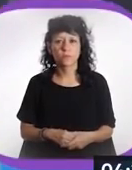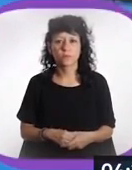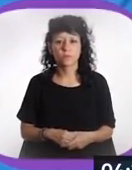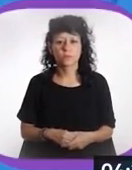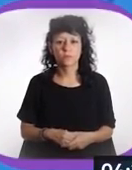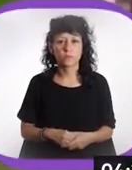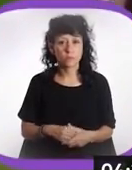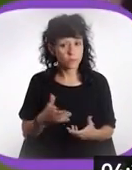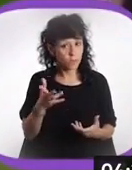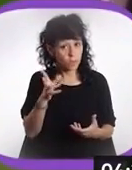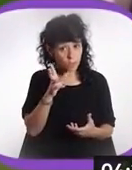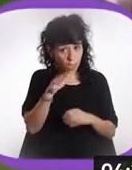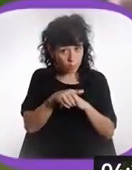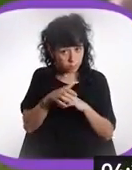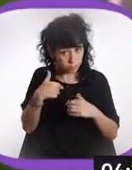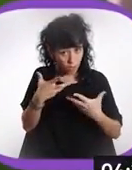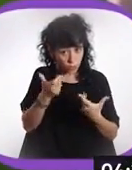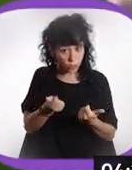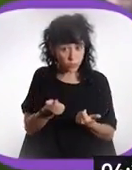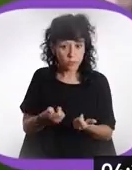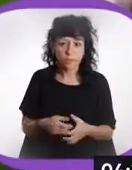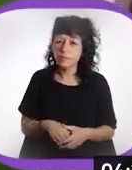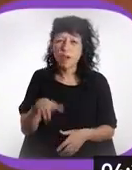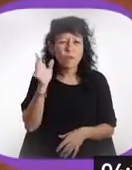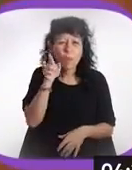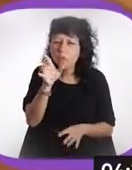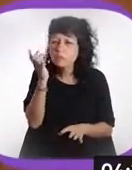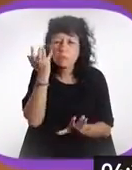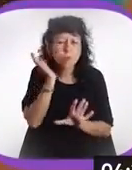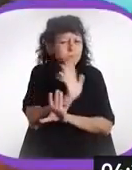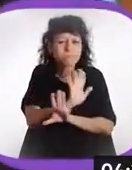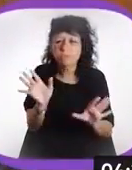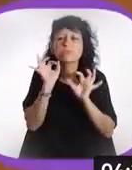¿Te ayudo, amiga? No, gracias. Ya hiciste suficiente.